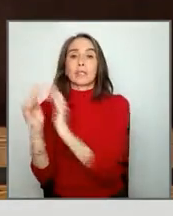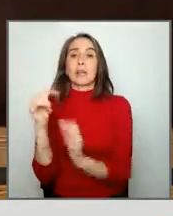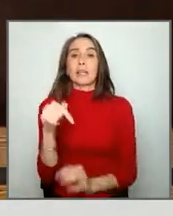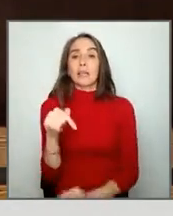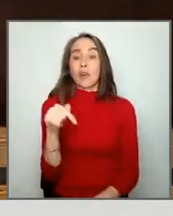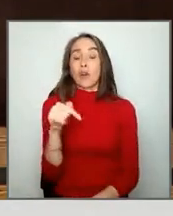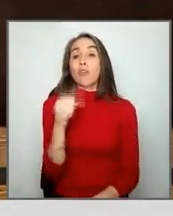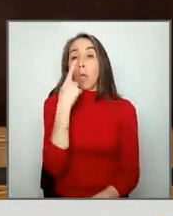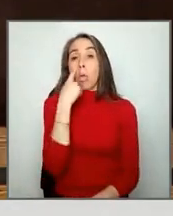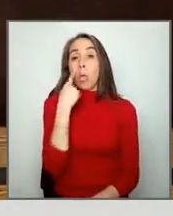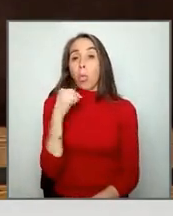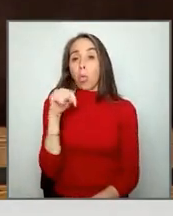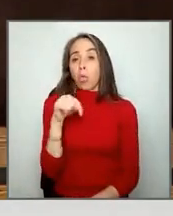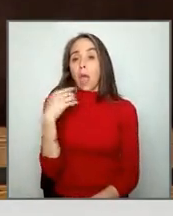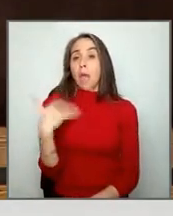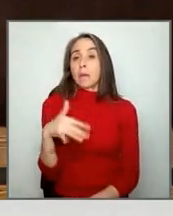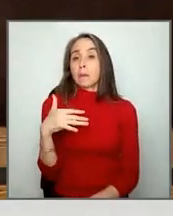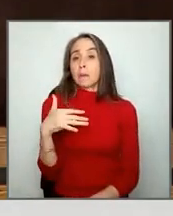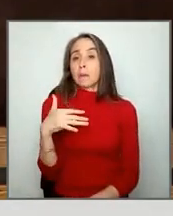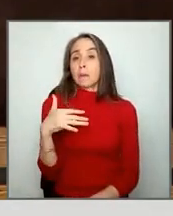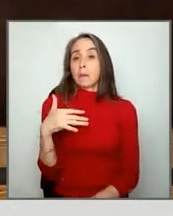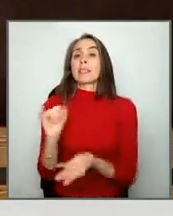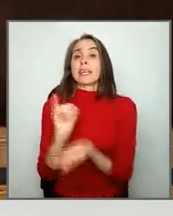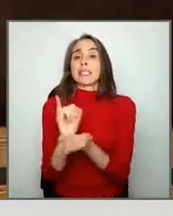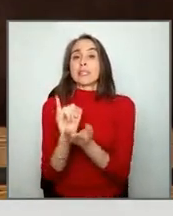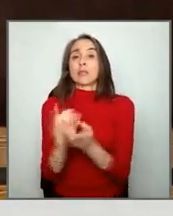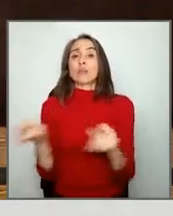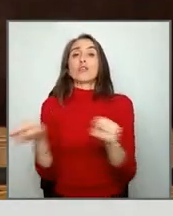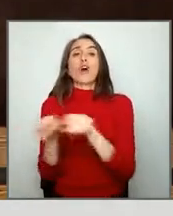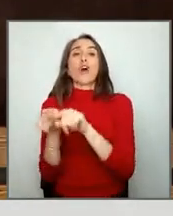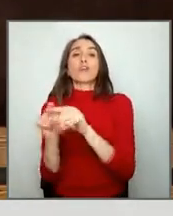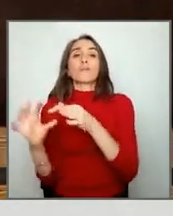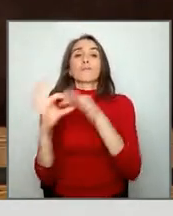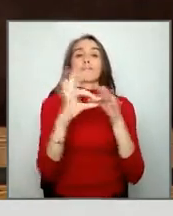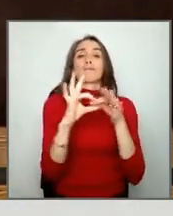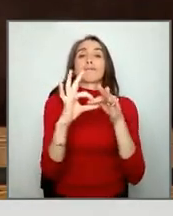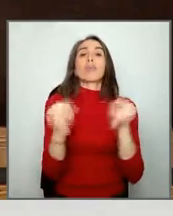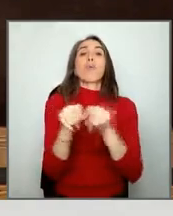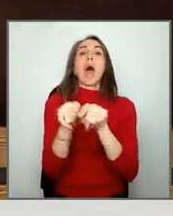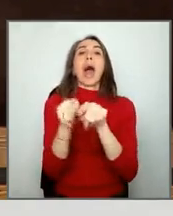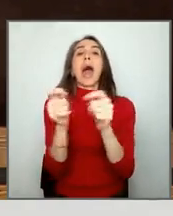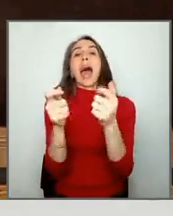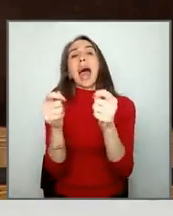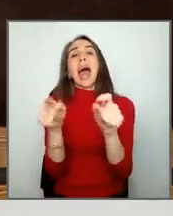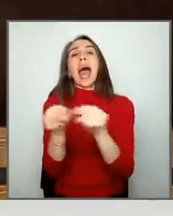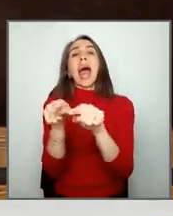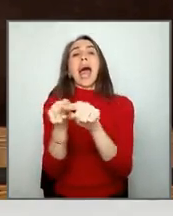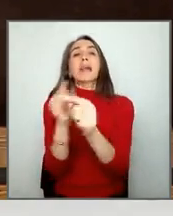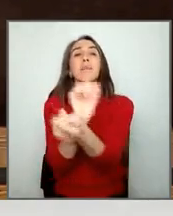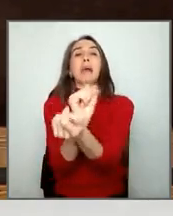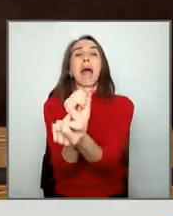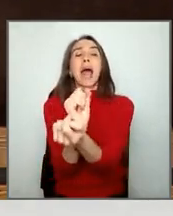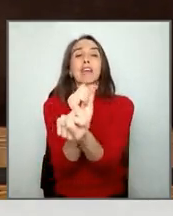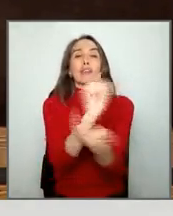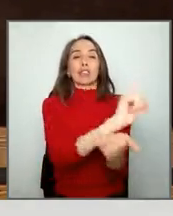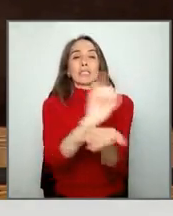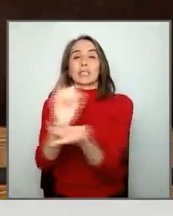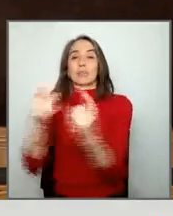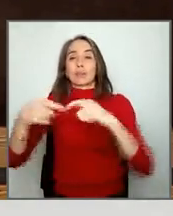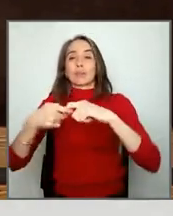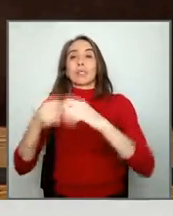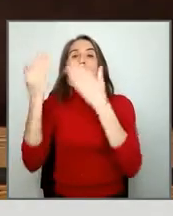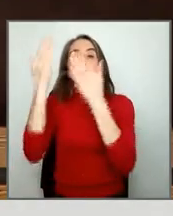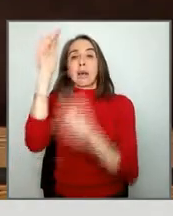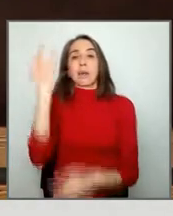la importancia de esta institución hermana y aprovechar también de saludar por su intermedio presidenta al ministro de agricultura